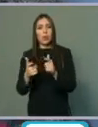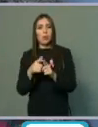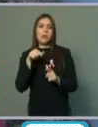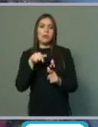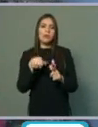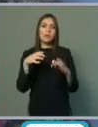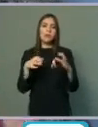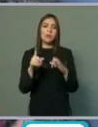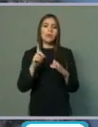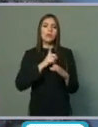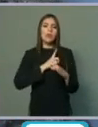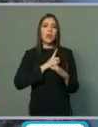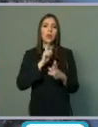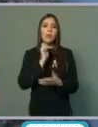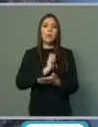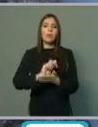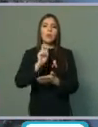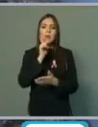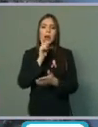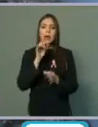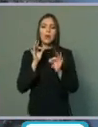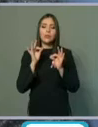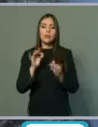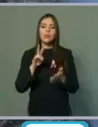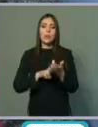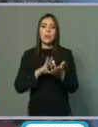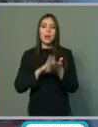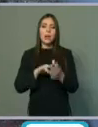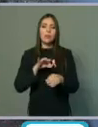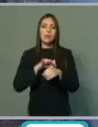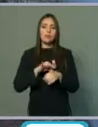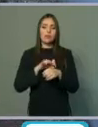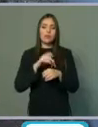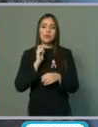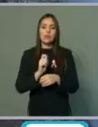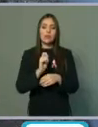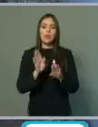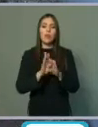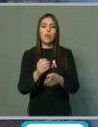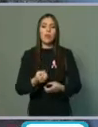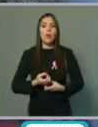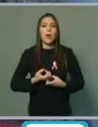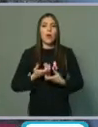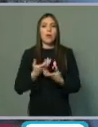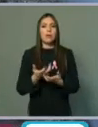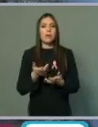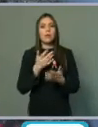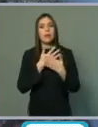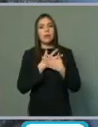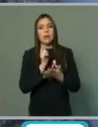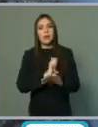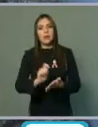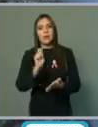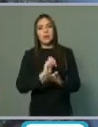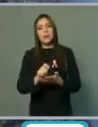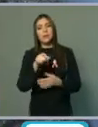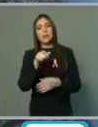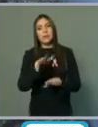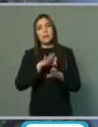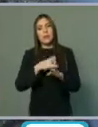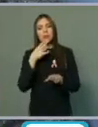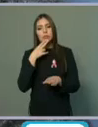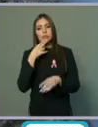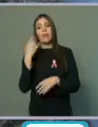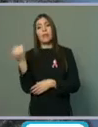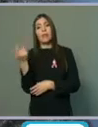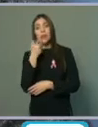la palabra. Entonces, pues todos ellos dan el tono de lo que es la literatura mexicana actual. Y Alichu Macero es